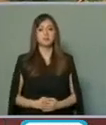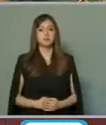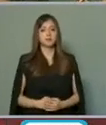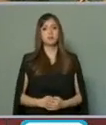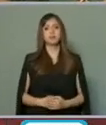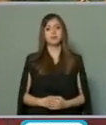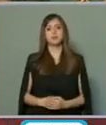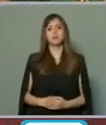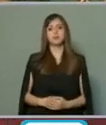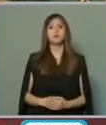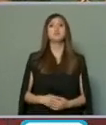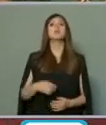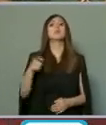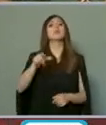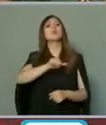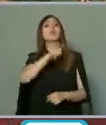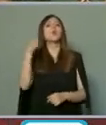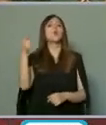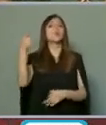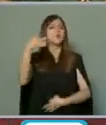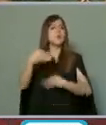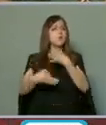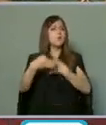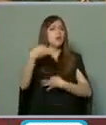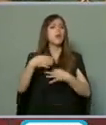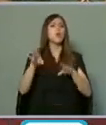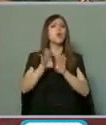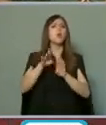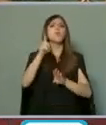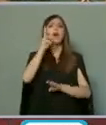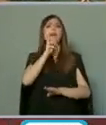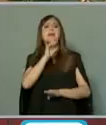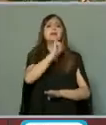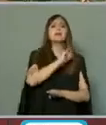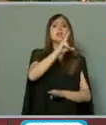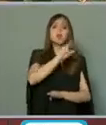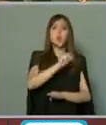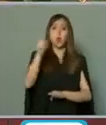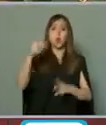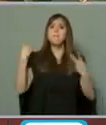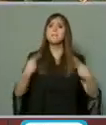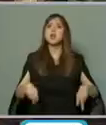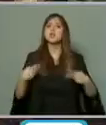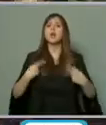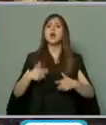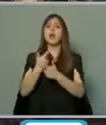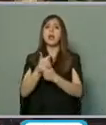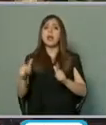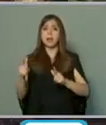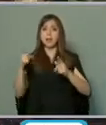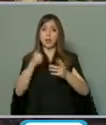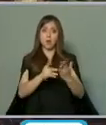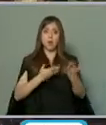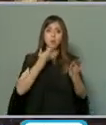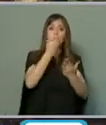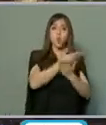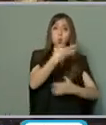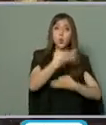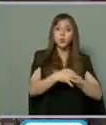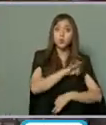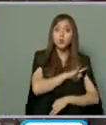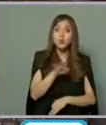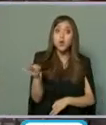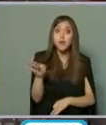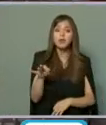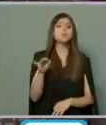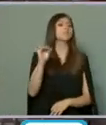regular lo que en temas de democracia se refiere, ¿cualquier ciudadano puede meter un juicio o no es así? Cualquiera.